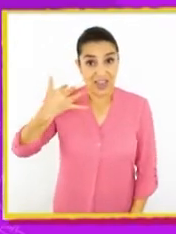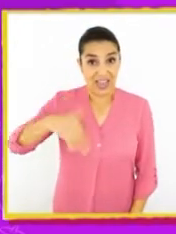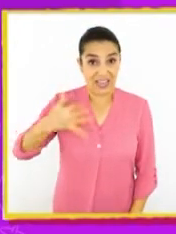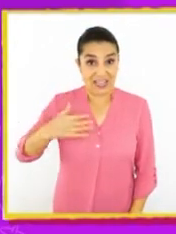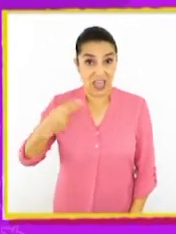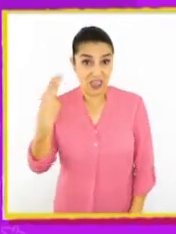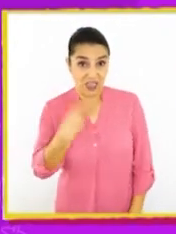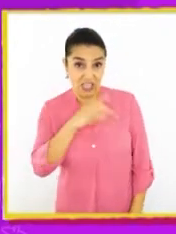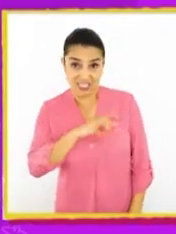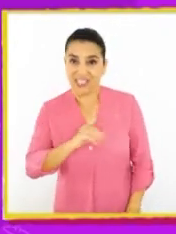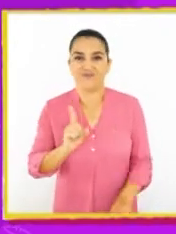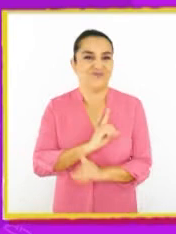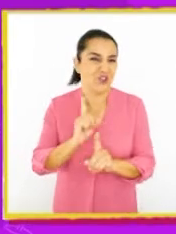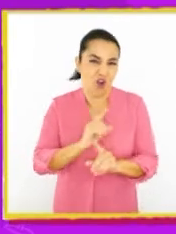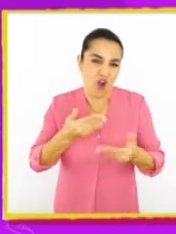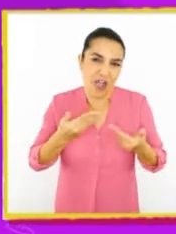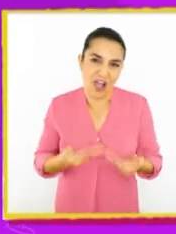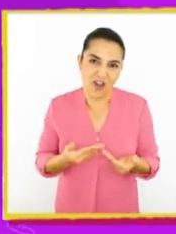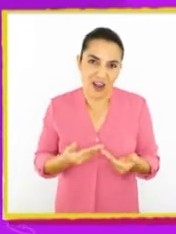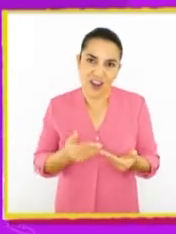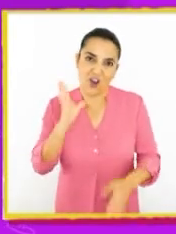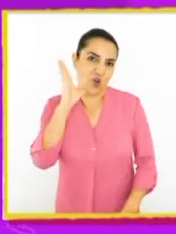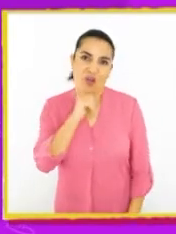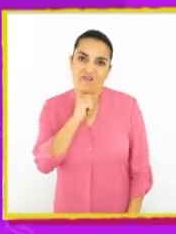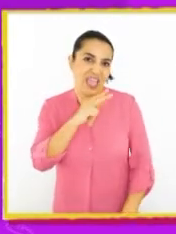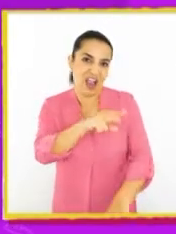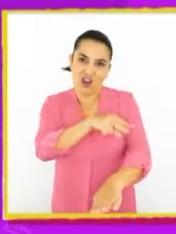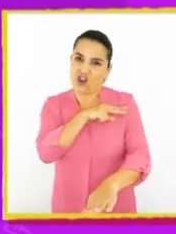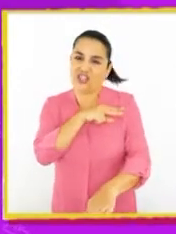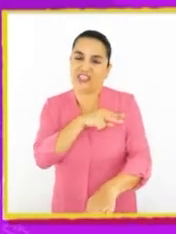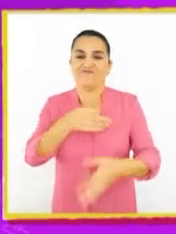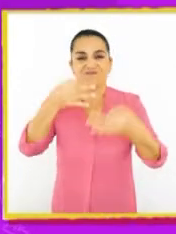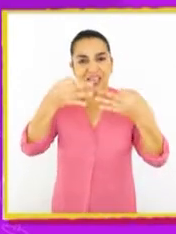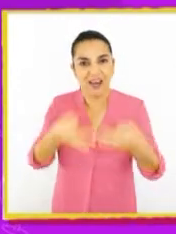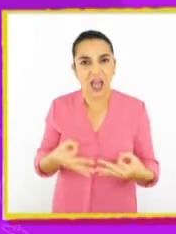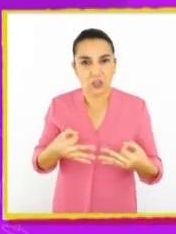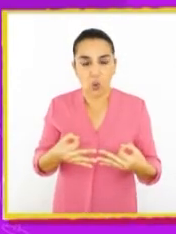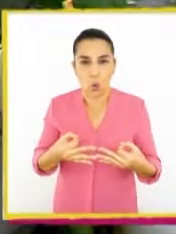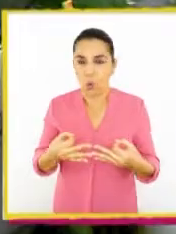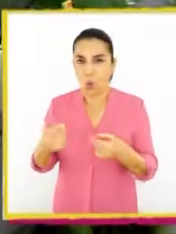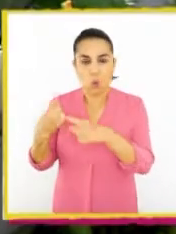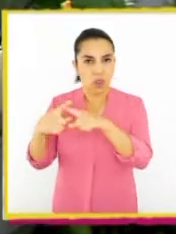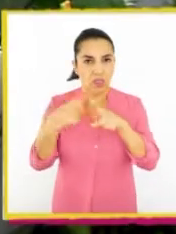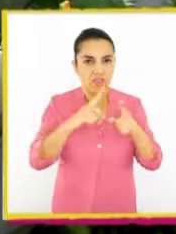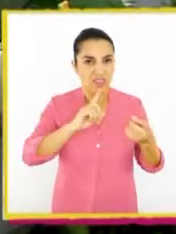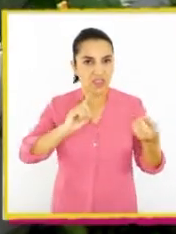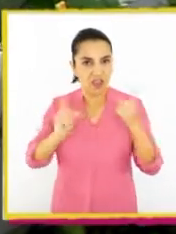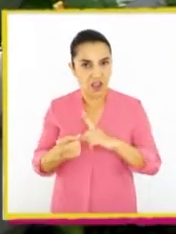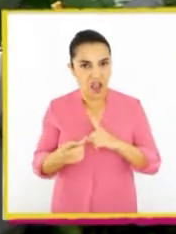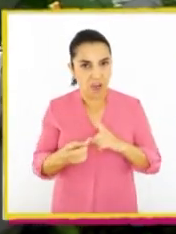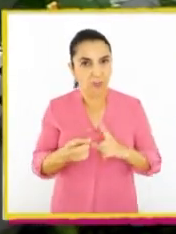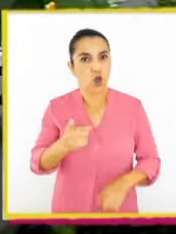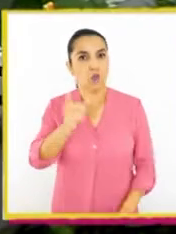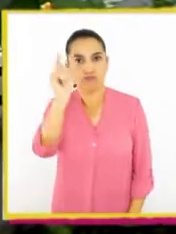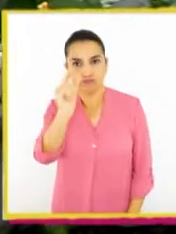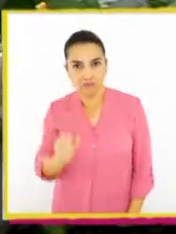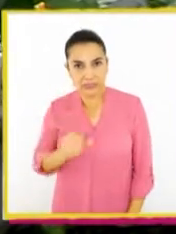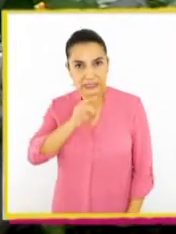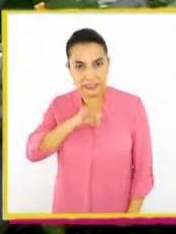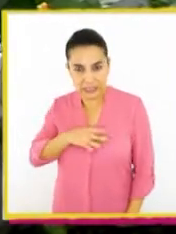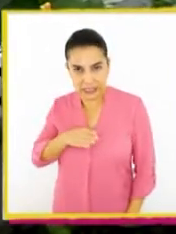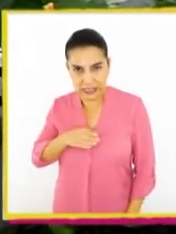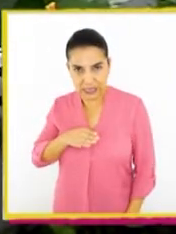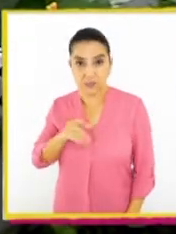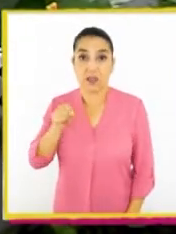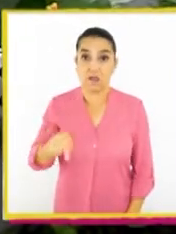hoy corresponde a Argentina ya no es nuestra. Y no teníamos la zona norte. Toda la razón. Qué hartos cambios en el territorio chileno. A ver, voy